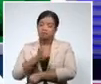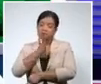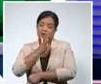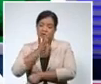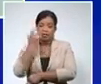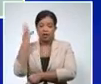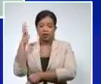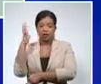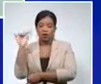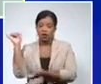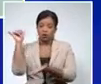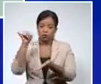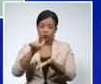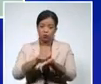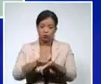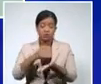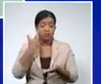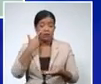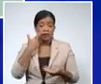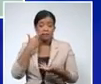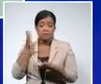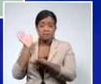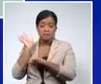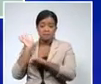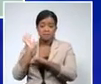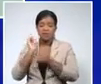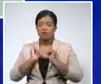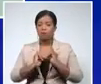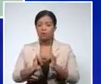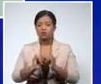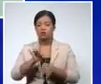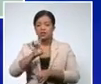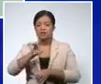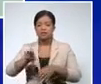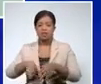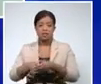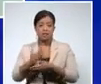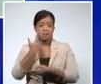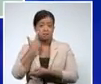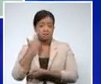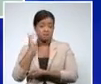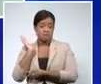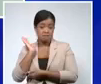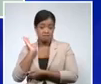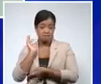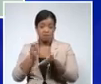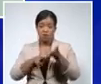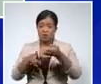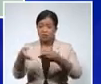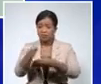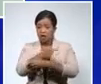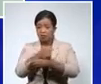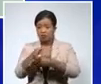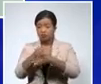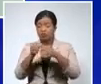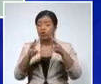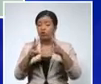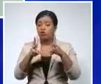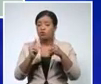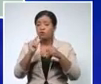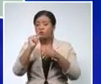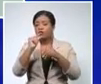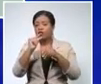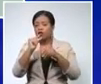este comportamiento en los últimos 15 días y como se puede ver también una cifra discretamente